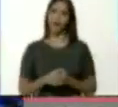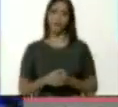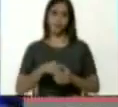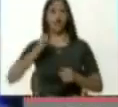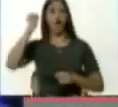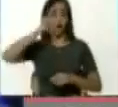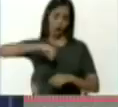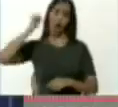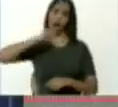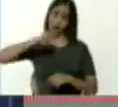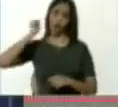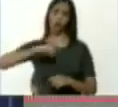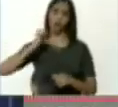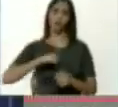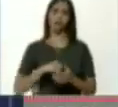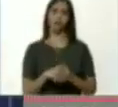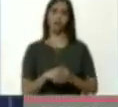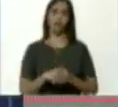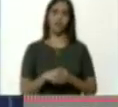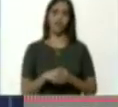el oponente. Claro.